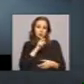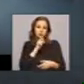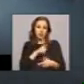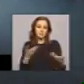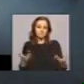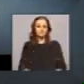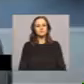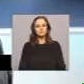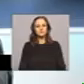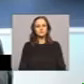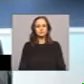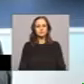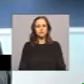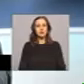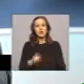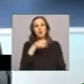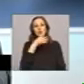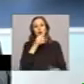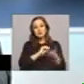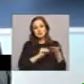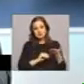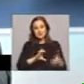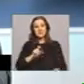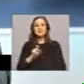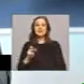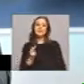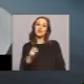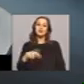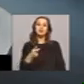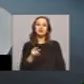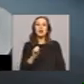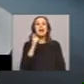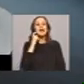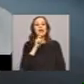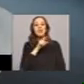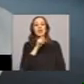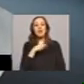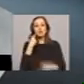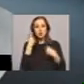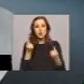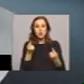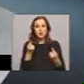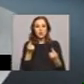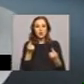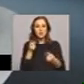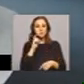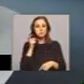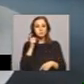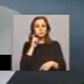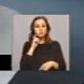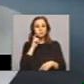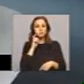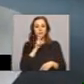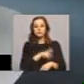Tu escreves aqui uma citação de Cervantes. Quem será capaz de dar a entender que a defesa ataca,